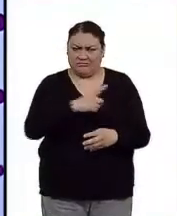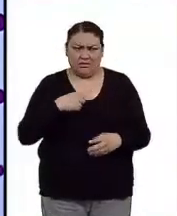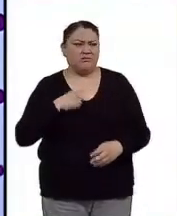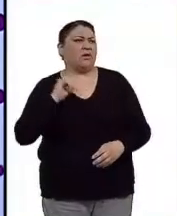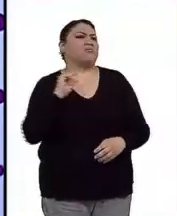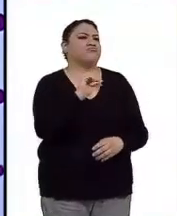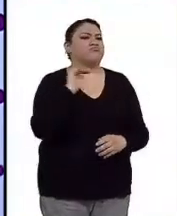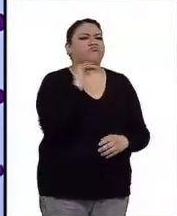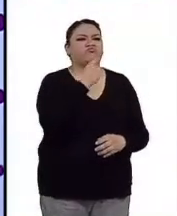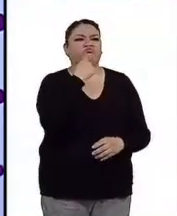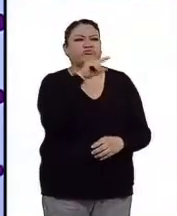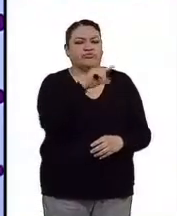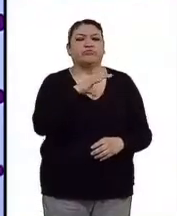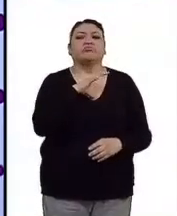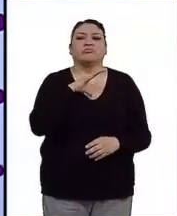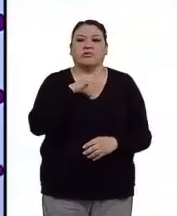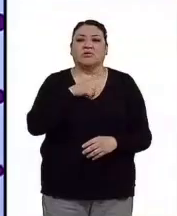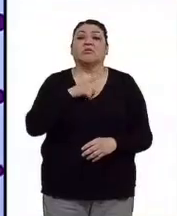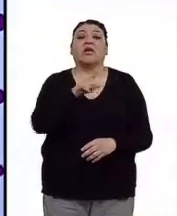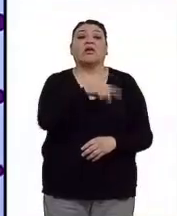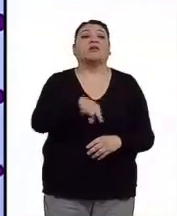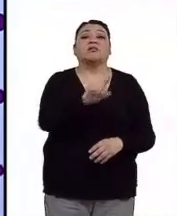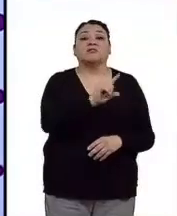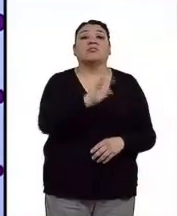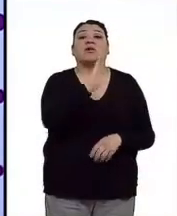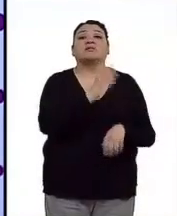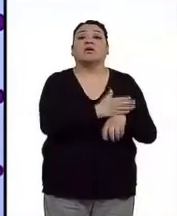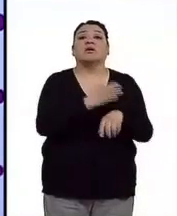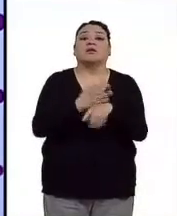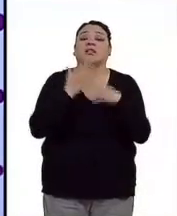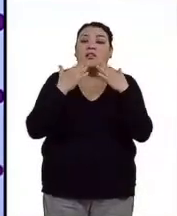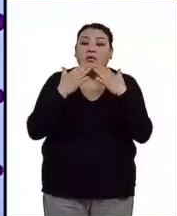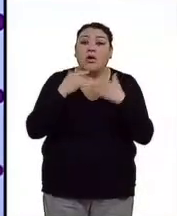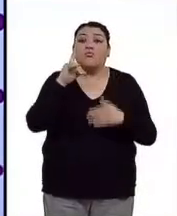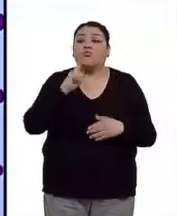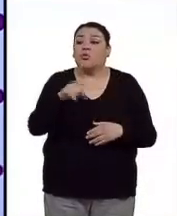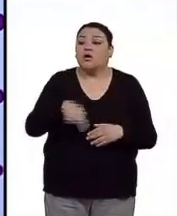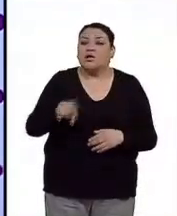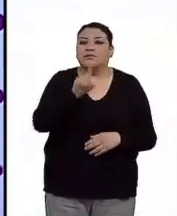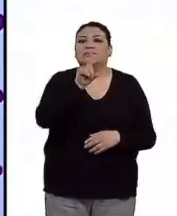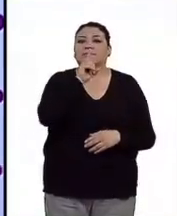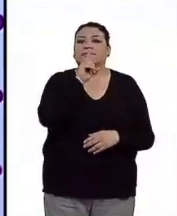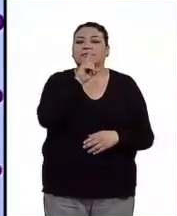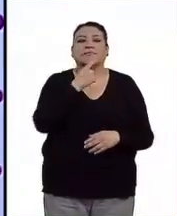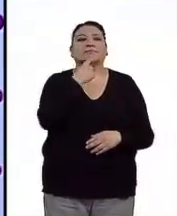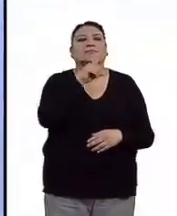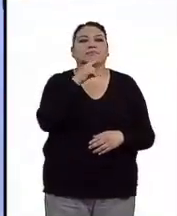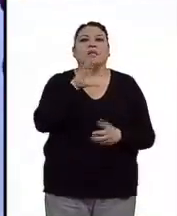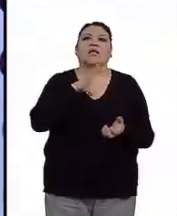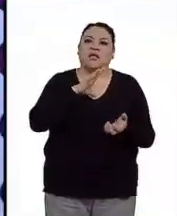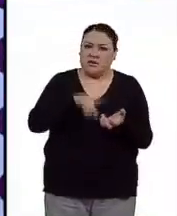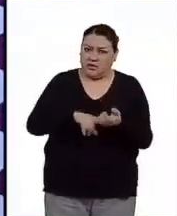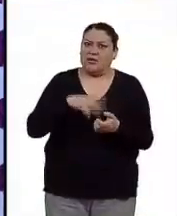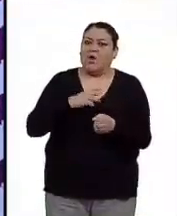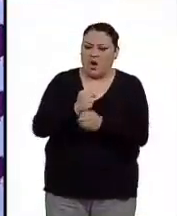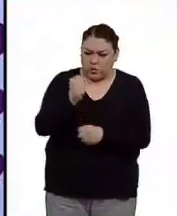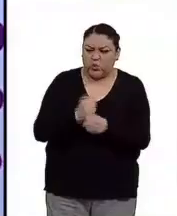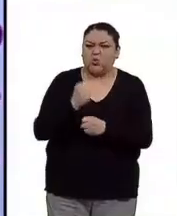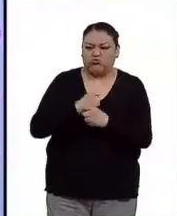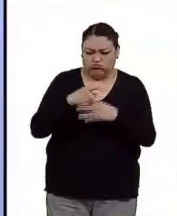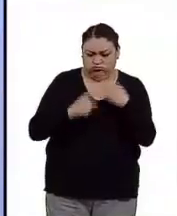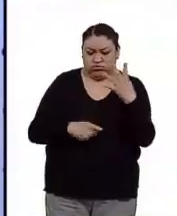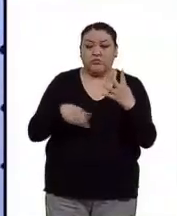tenemos una cifra negra de impunidad del 99% de que las mujeres no denunciamos muchos tipos de violencia que suceden contra